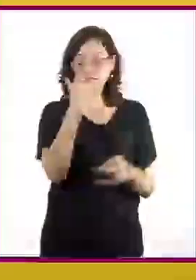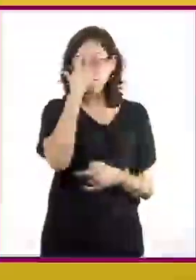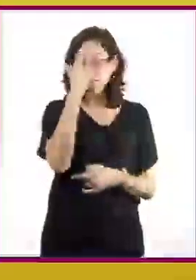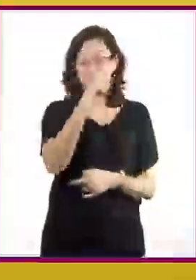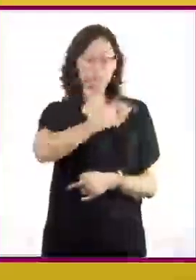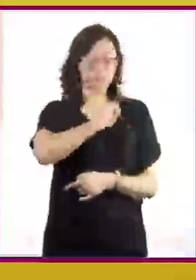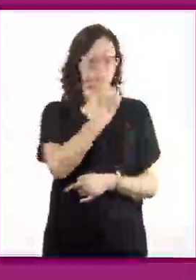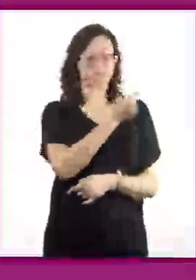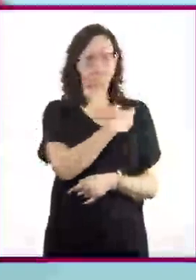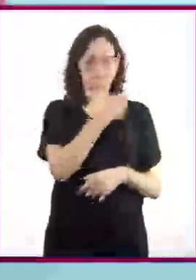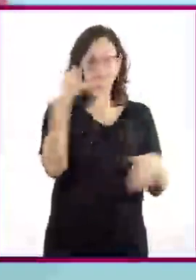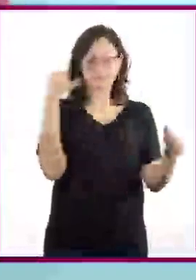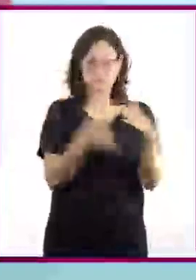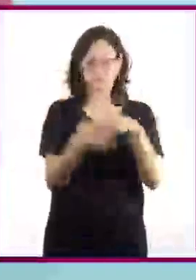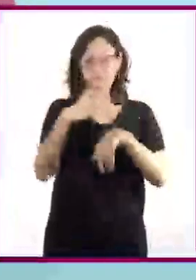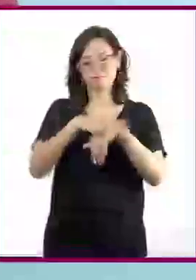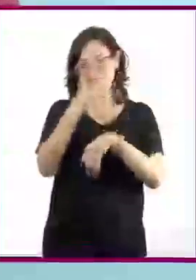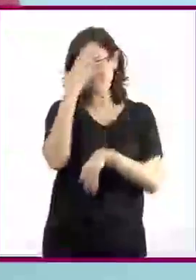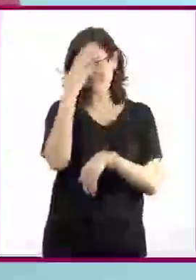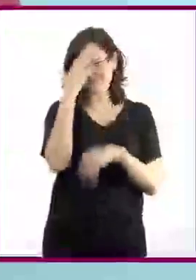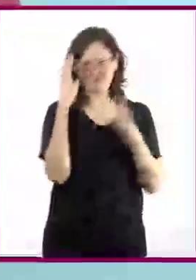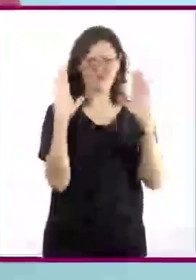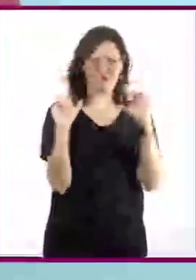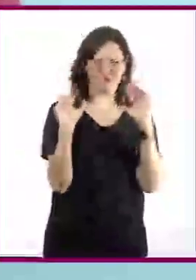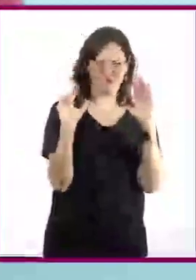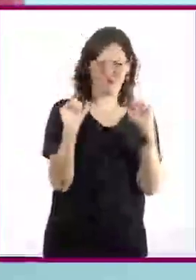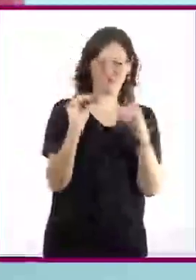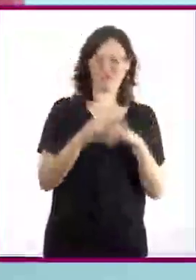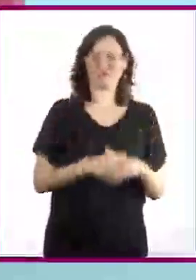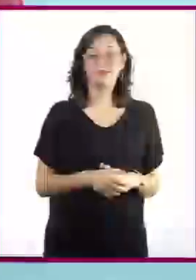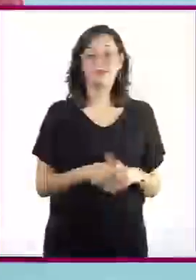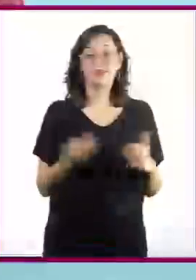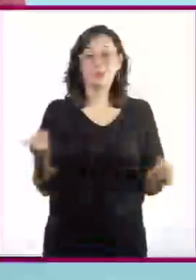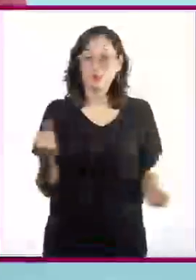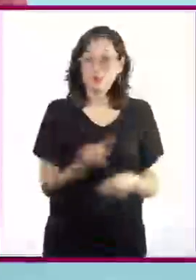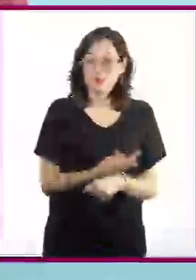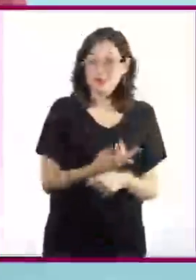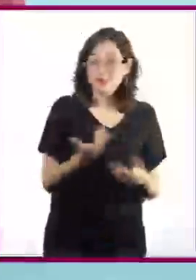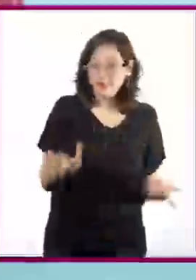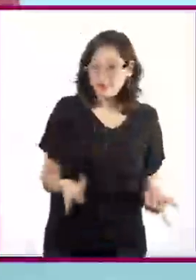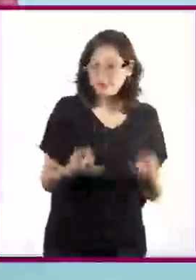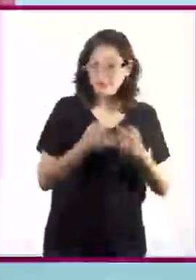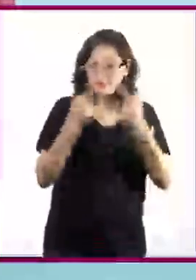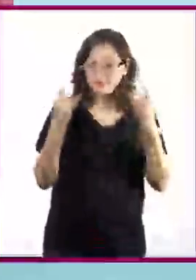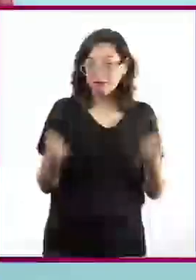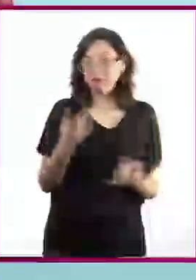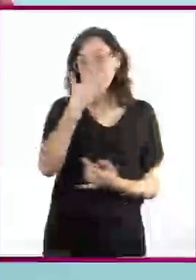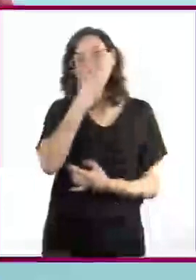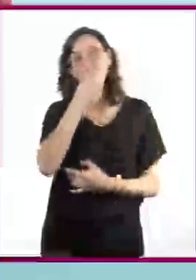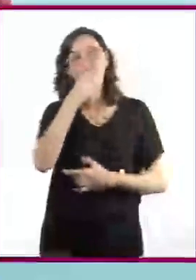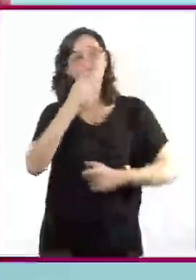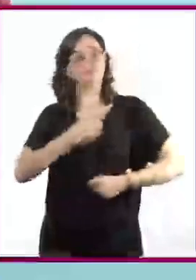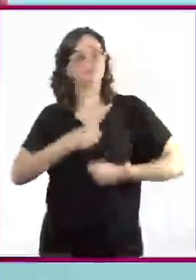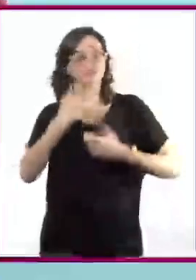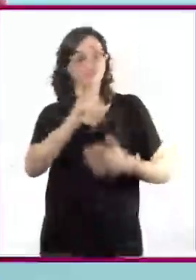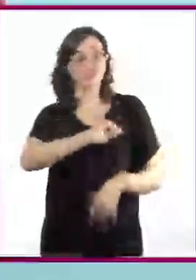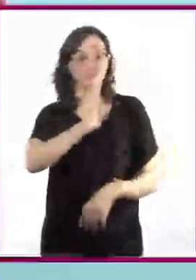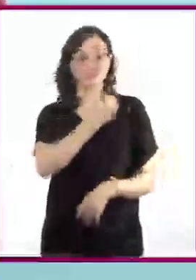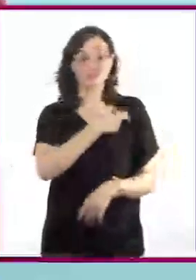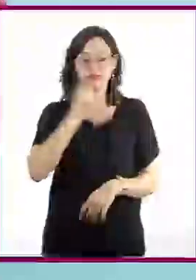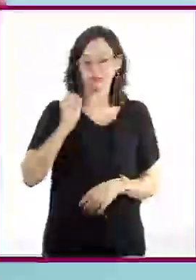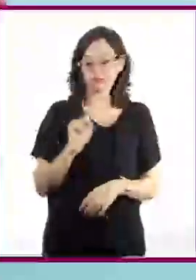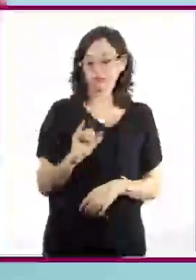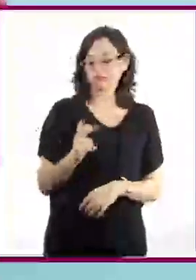español. Adiós. ¿Qué les pareció la vida de Miguel Hernández? Fue un poeta español que vivió en el siglo